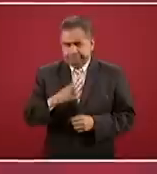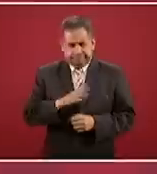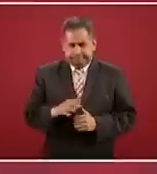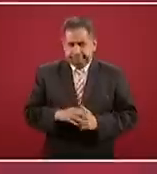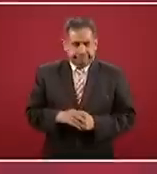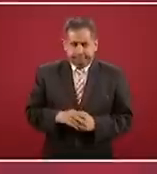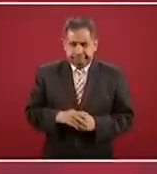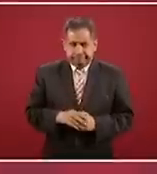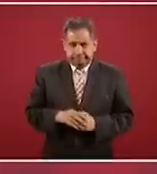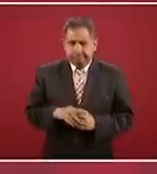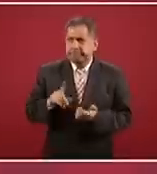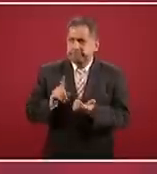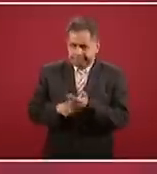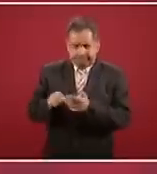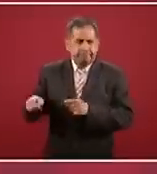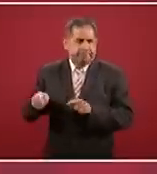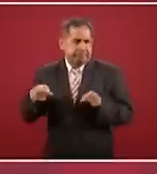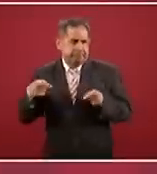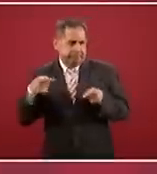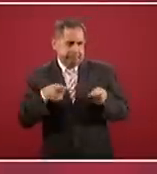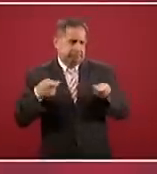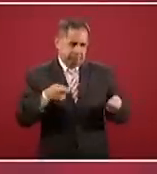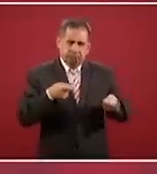Y hay, desde luego,